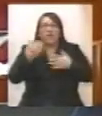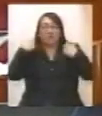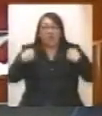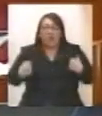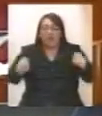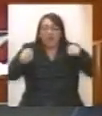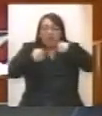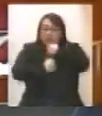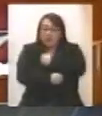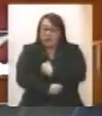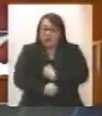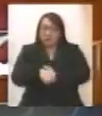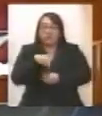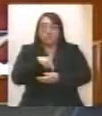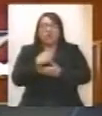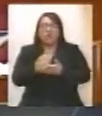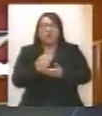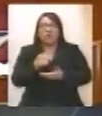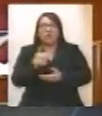abrigo,